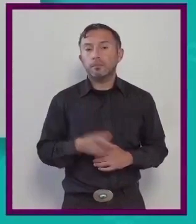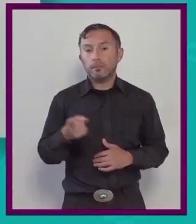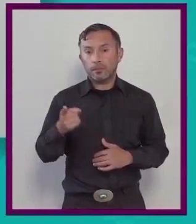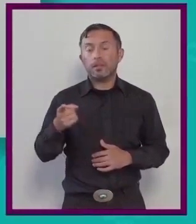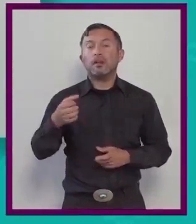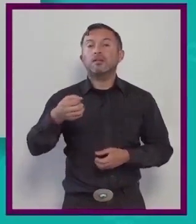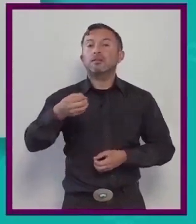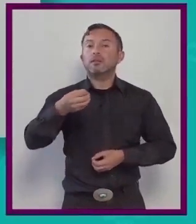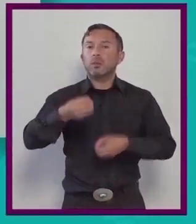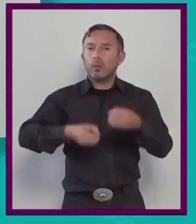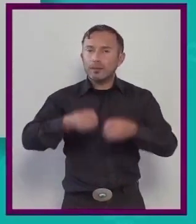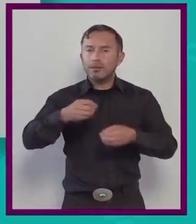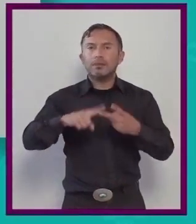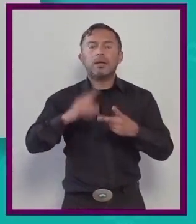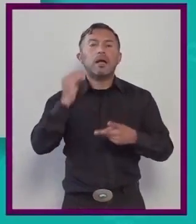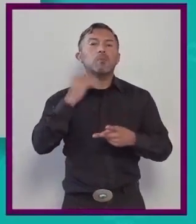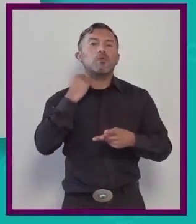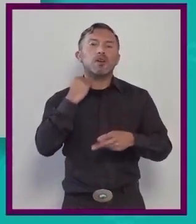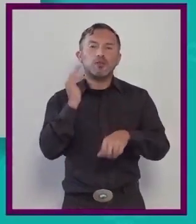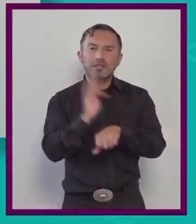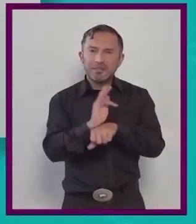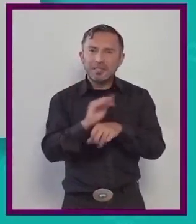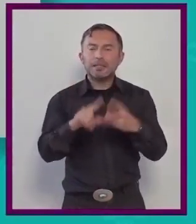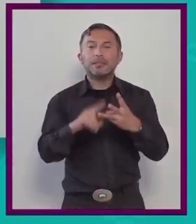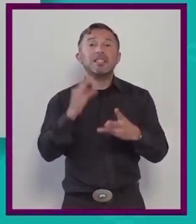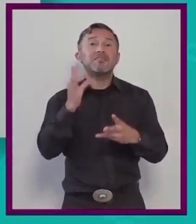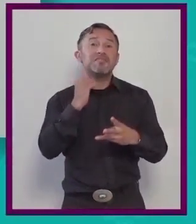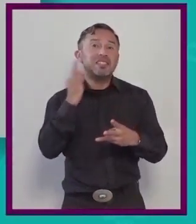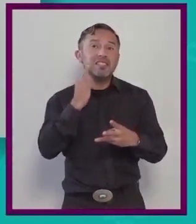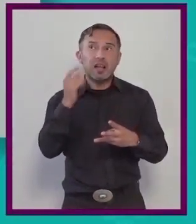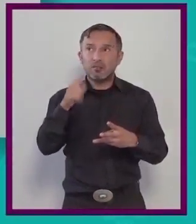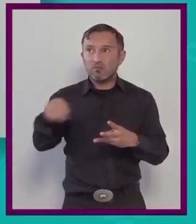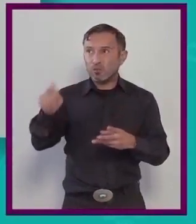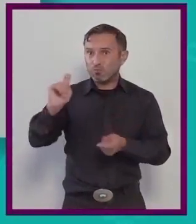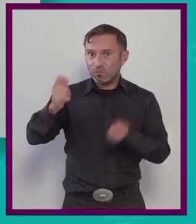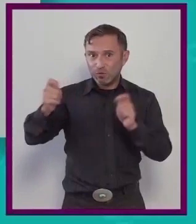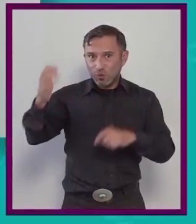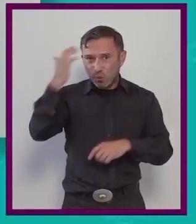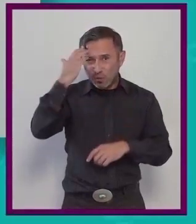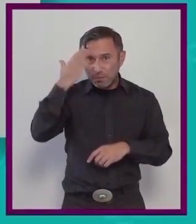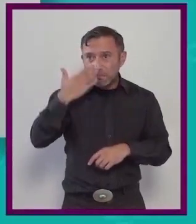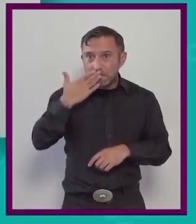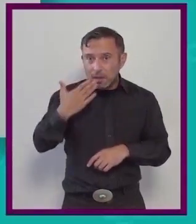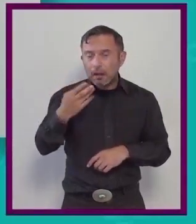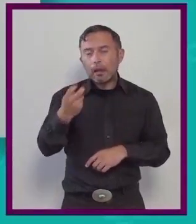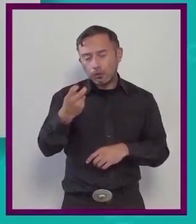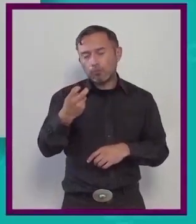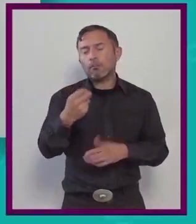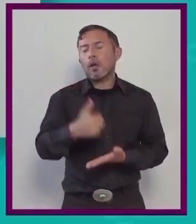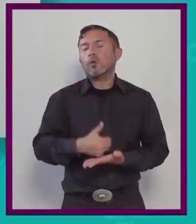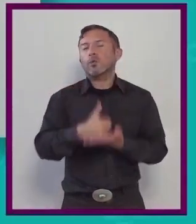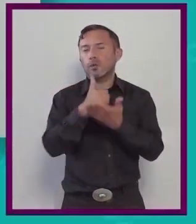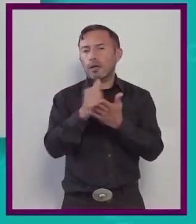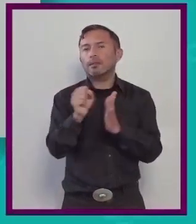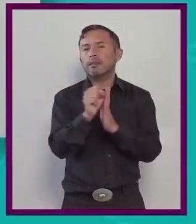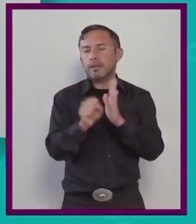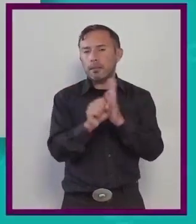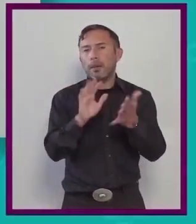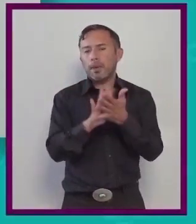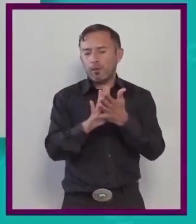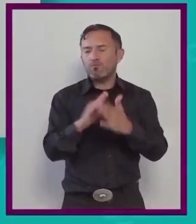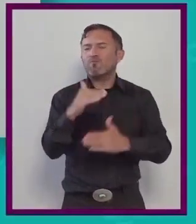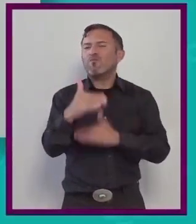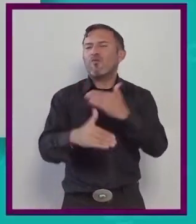el conocimiento que tienen jueces, los abogados defensores y los fiscales es lo que fortalece verdaderamente